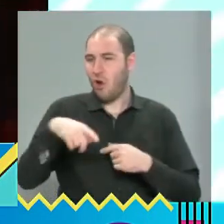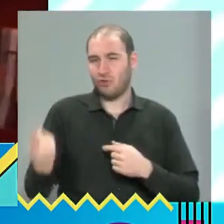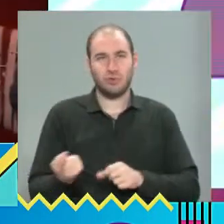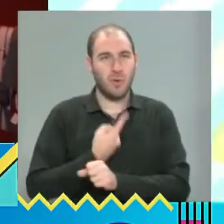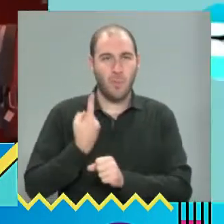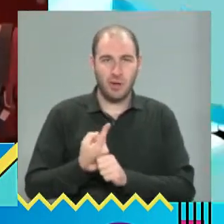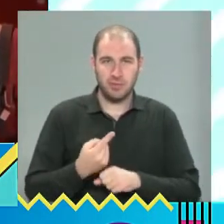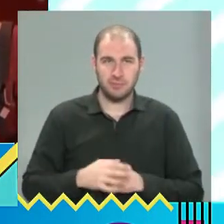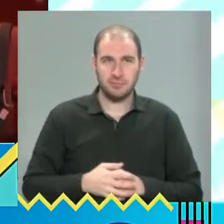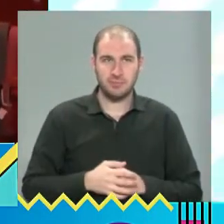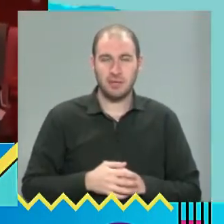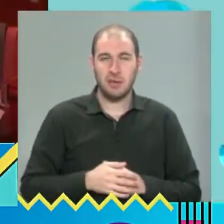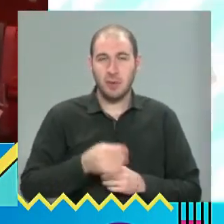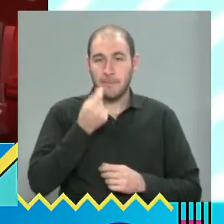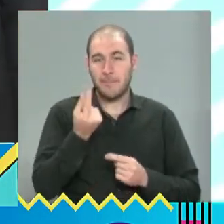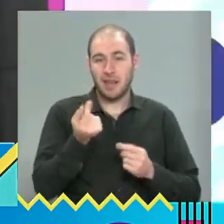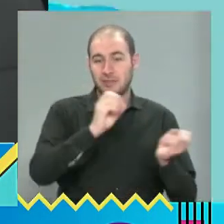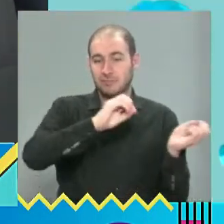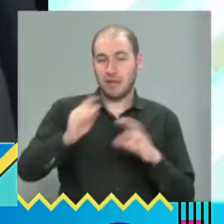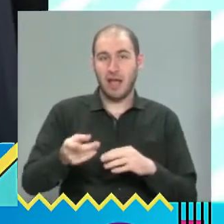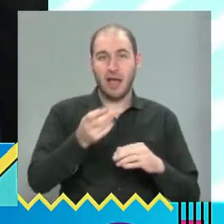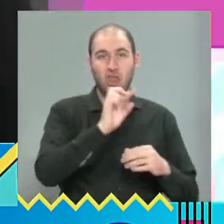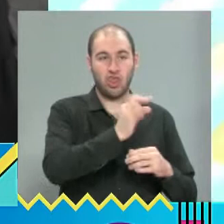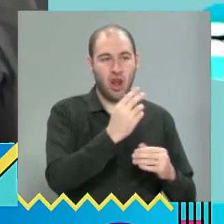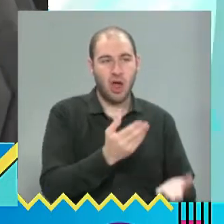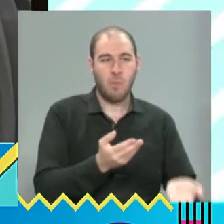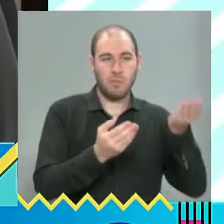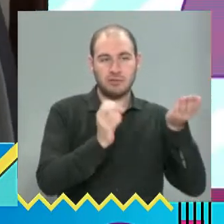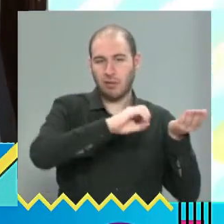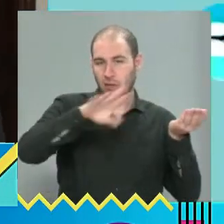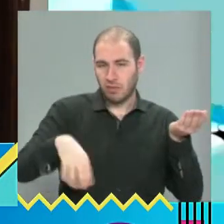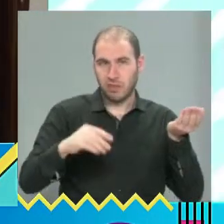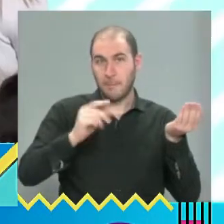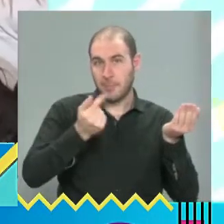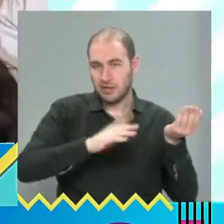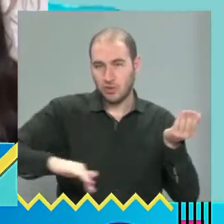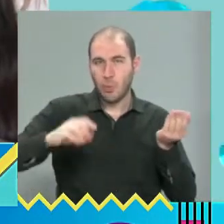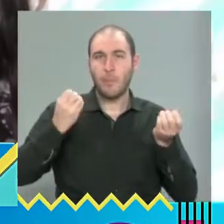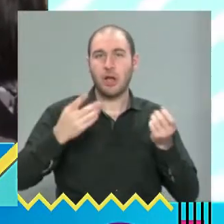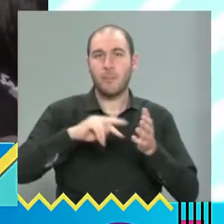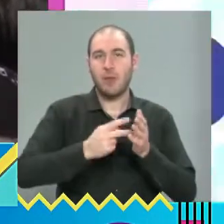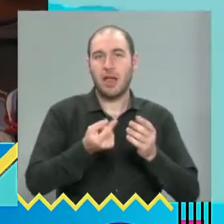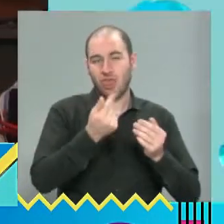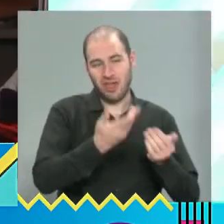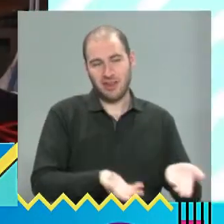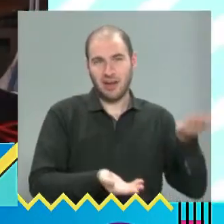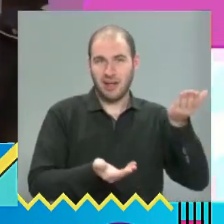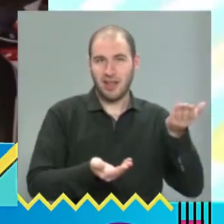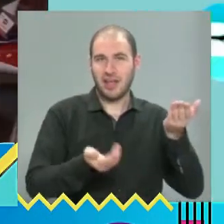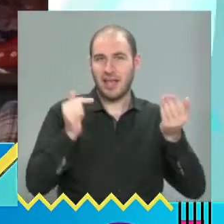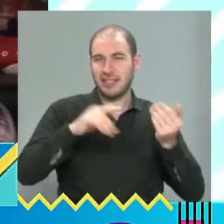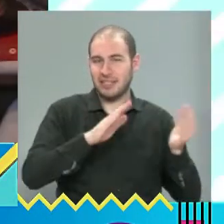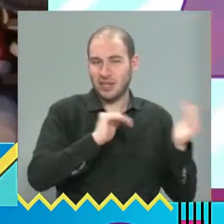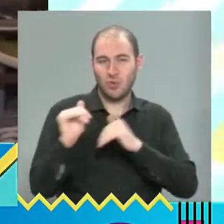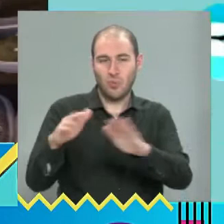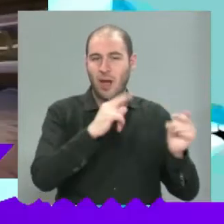tanto, si hay un traslado a precios de la devaluación del peso, por efecto de esto de lo que subió el dólar, no va a ser igual